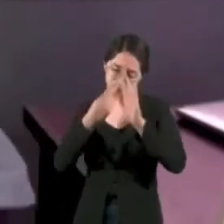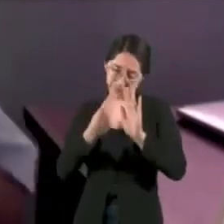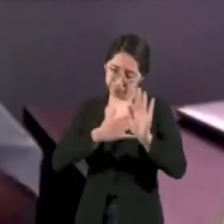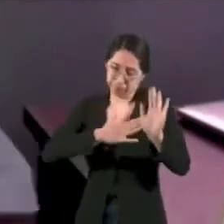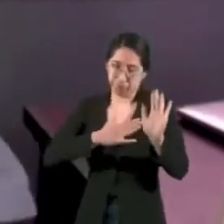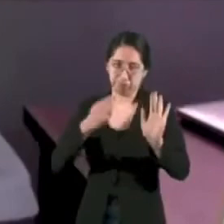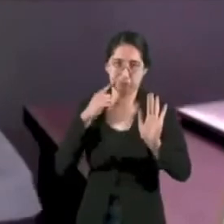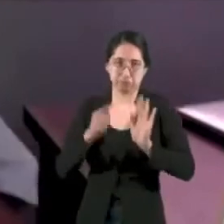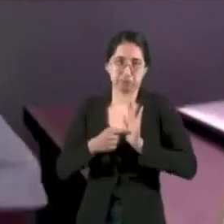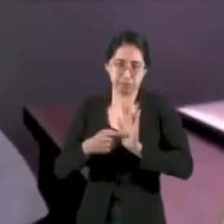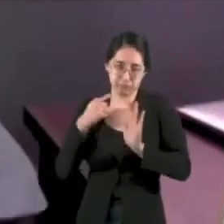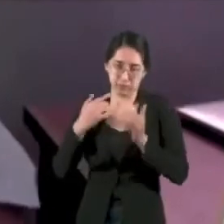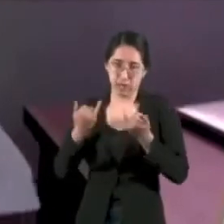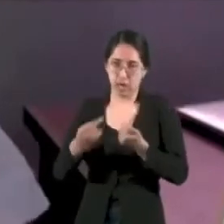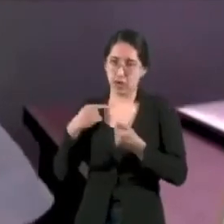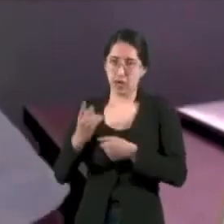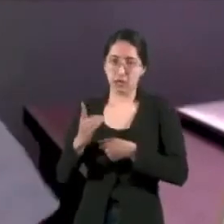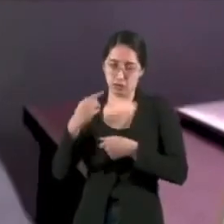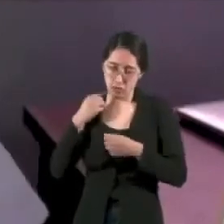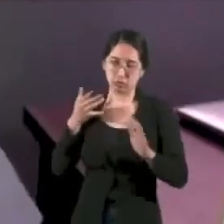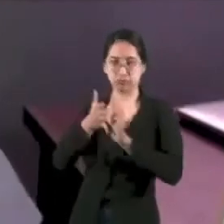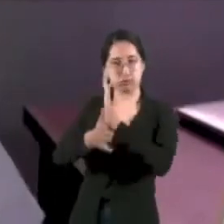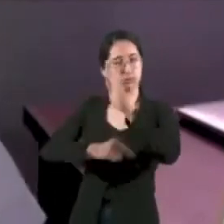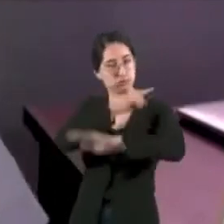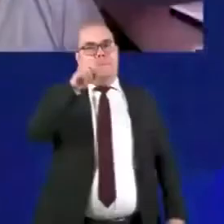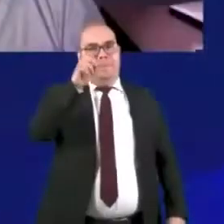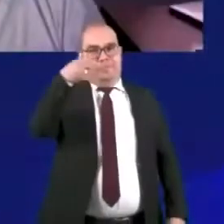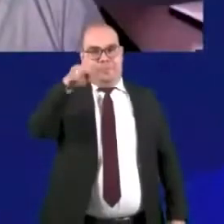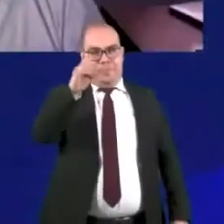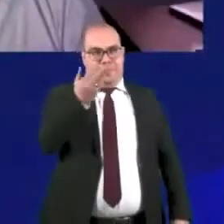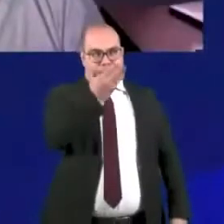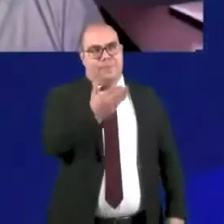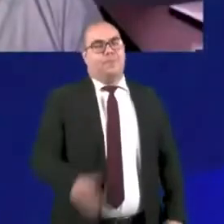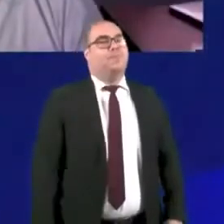esfuerzos para que esto no vuelva a suceder.